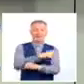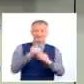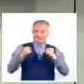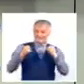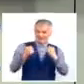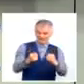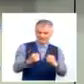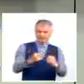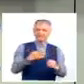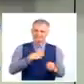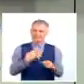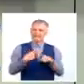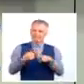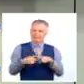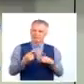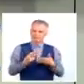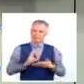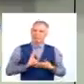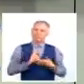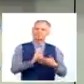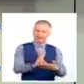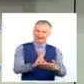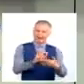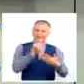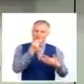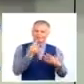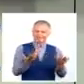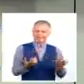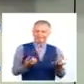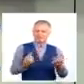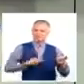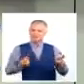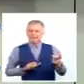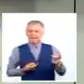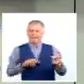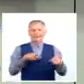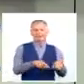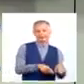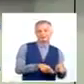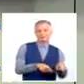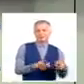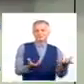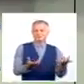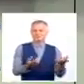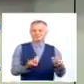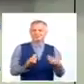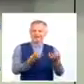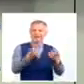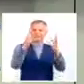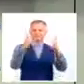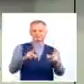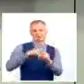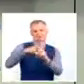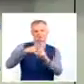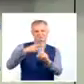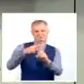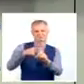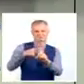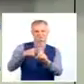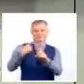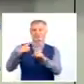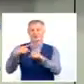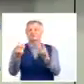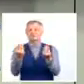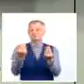enfrentar la salud como un derecho humano de primer orden asumen la pandemia mucho mejor que otros. Y vamos a los ejemplos. Muchas